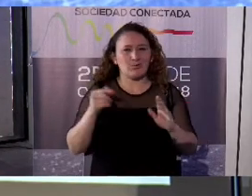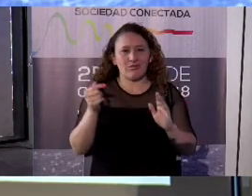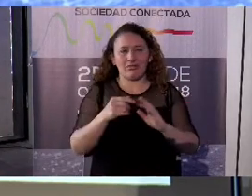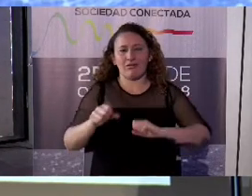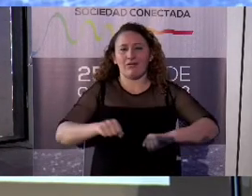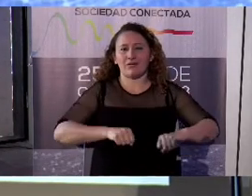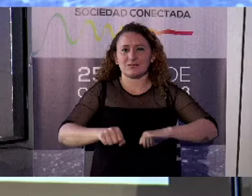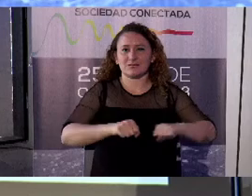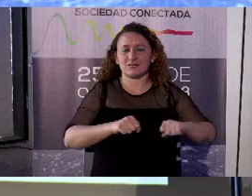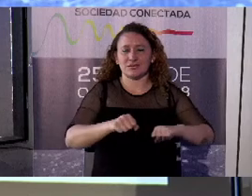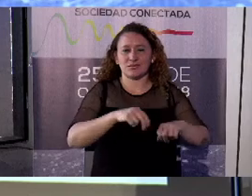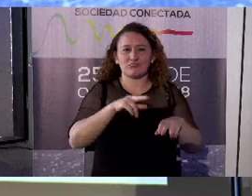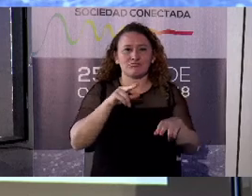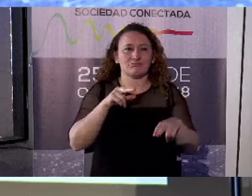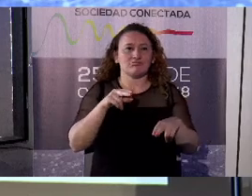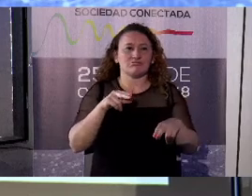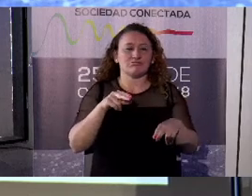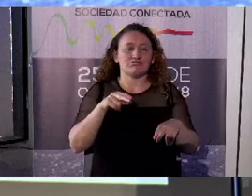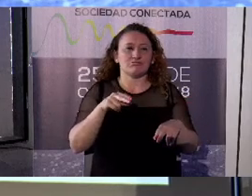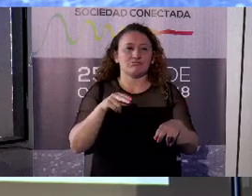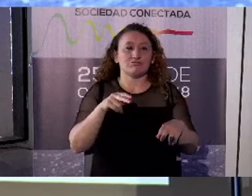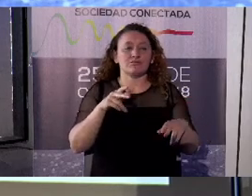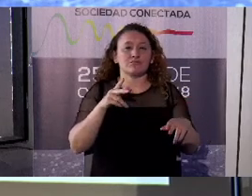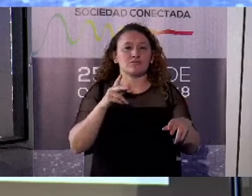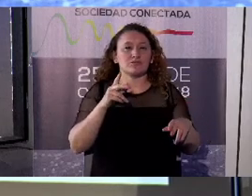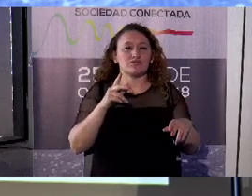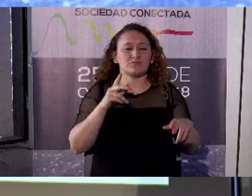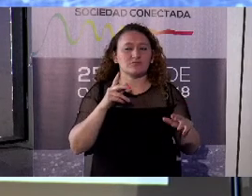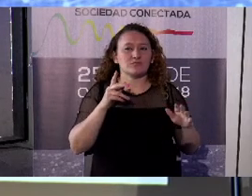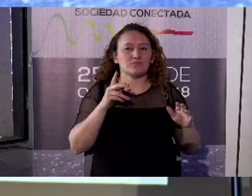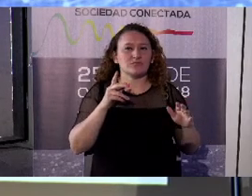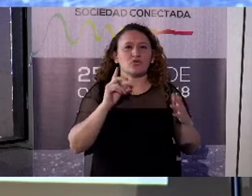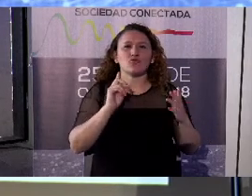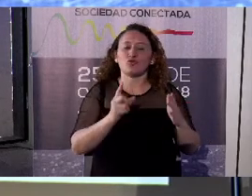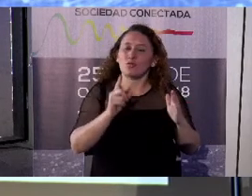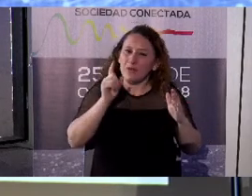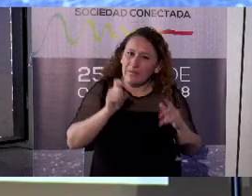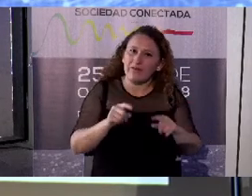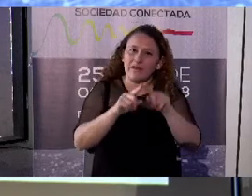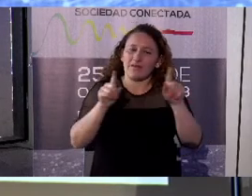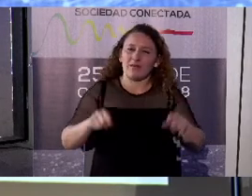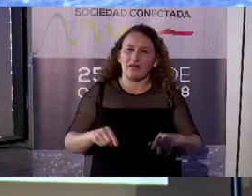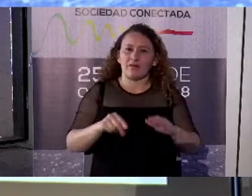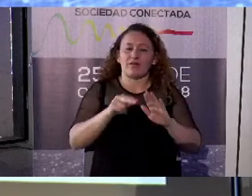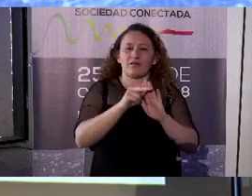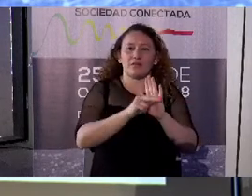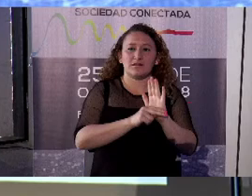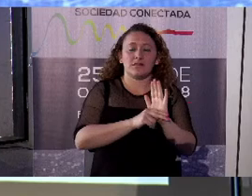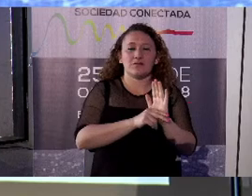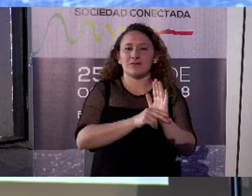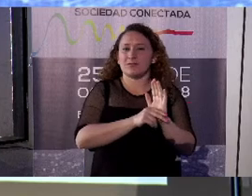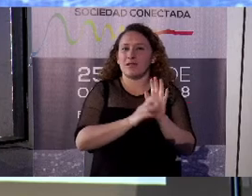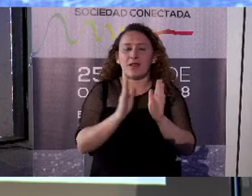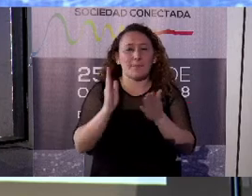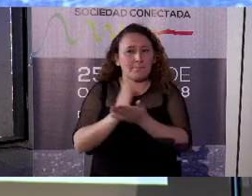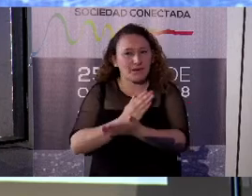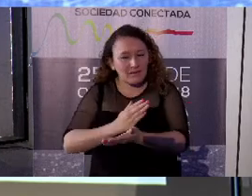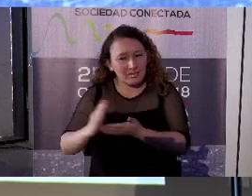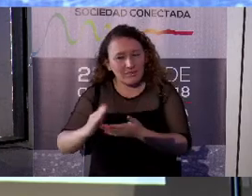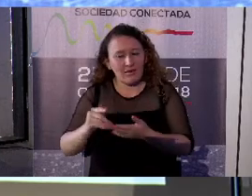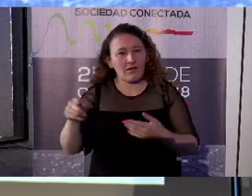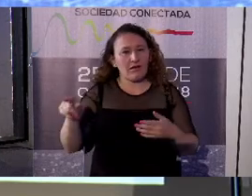radioeléctrico y es tener Marcos normativos que sean inmunes a la obsolescencia tecnológica como lo vemos esto avanza